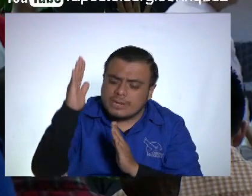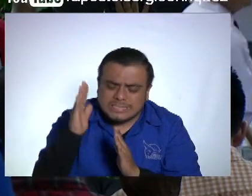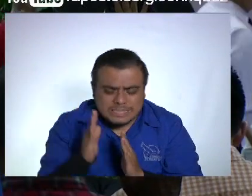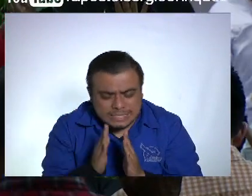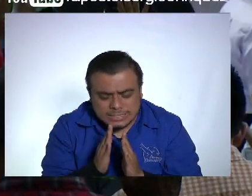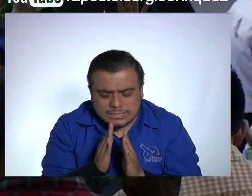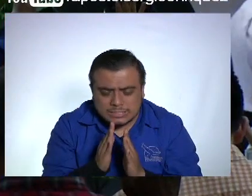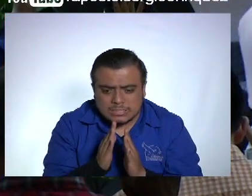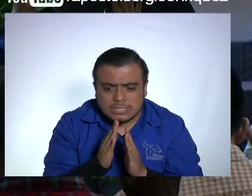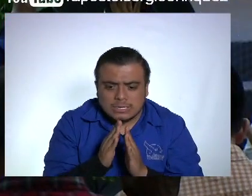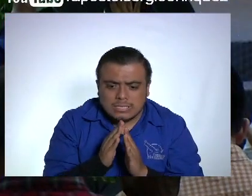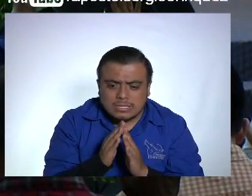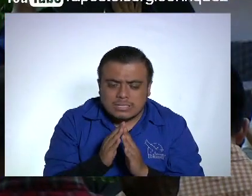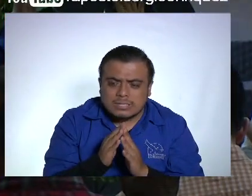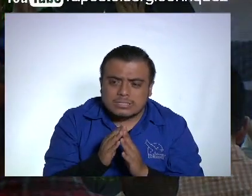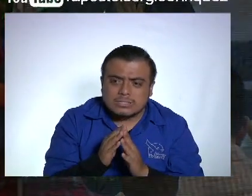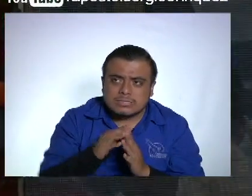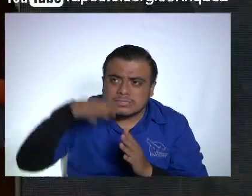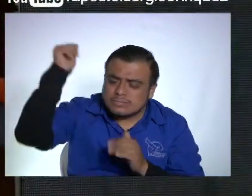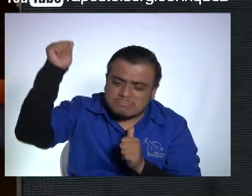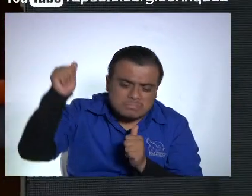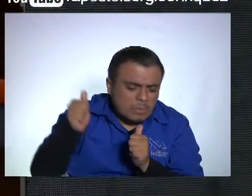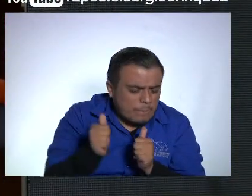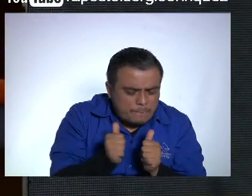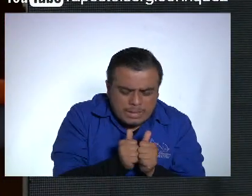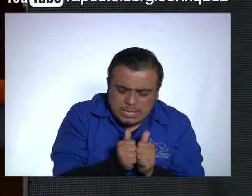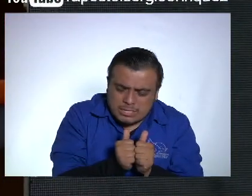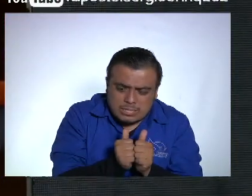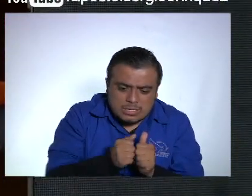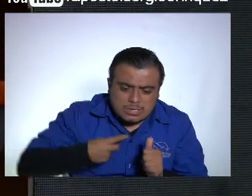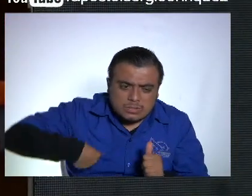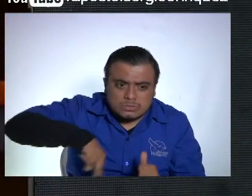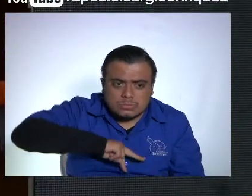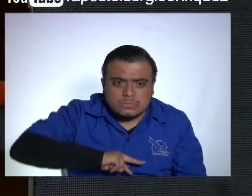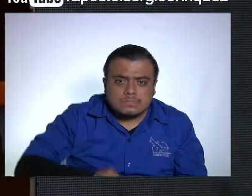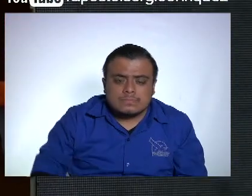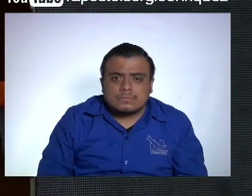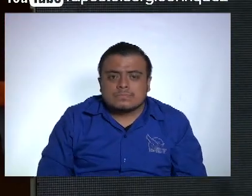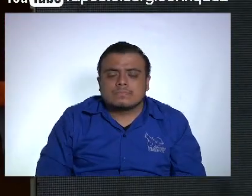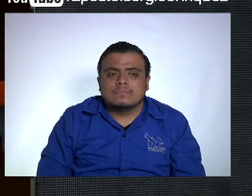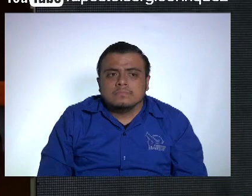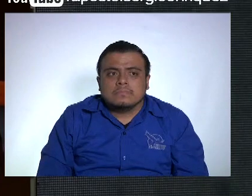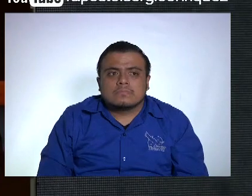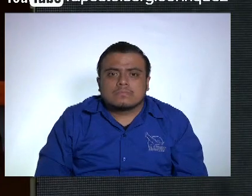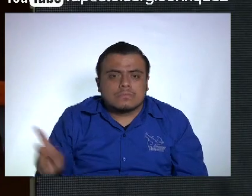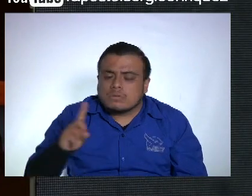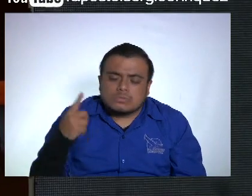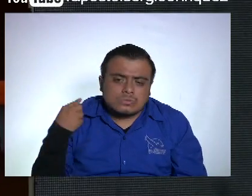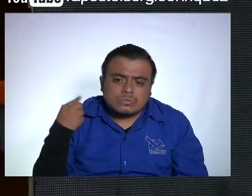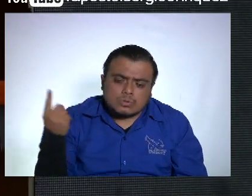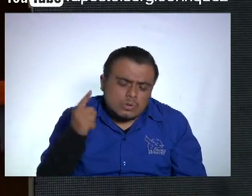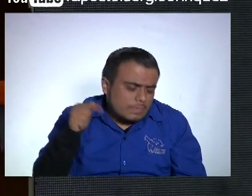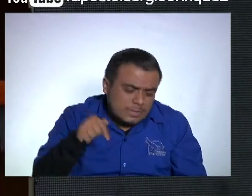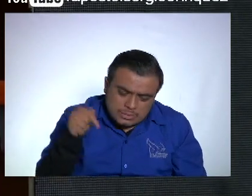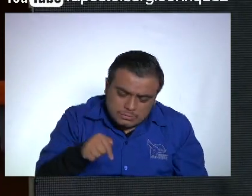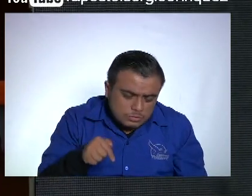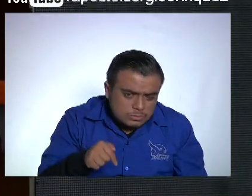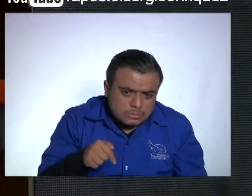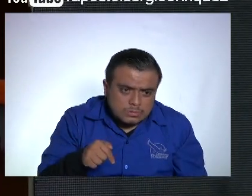presencia, Señor, quede con nosotros, Padre Santo. Y no solo para este momento, Señor, sino